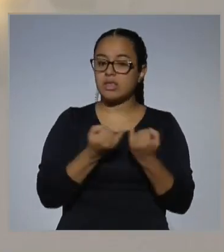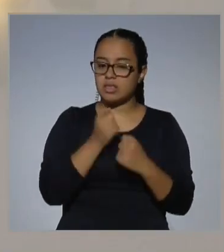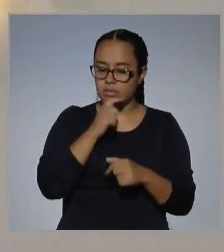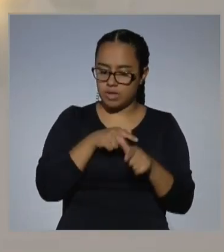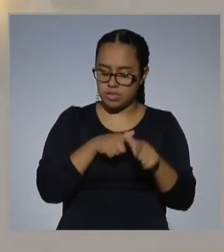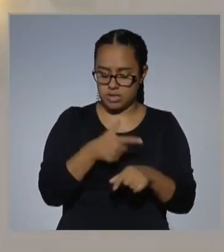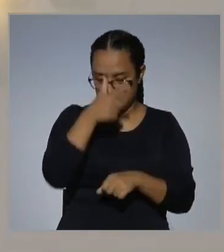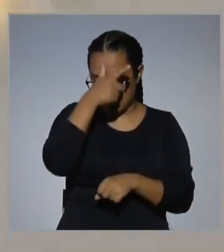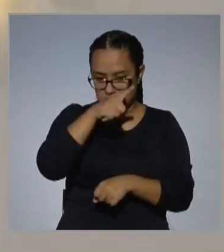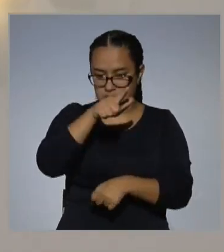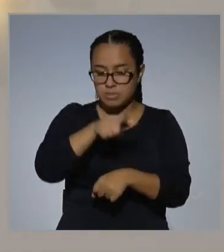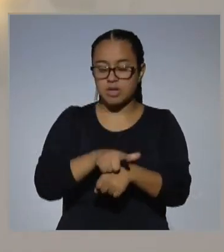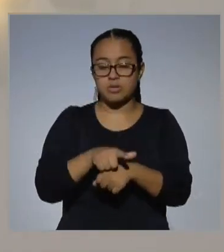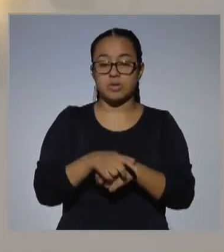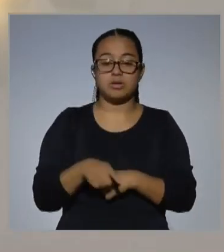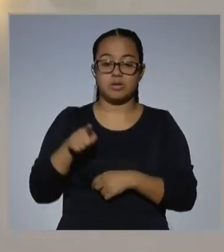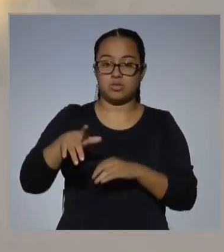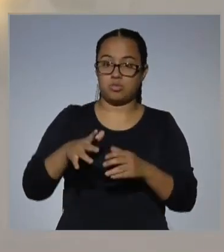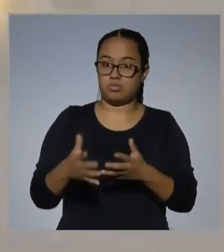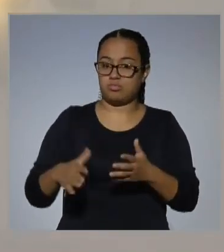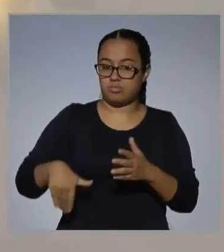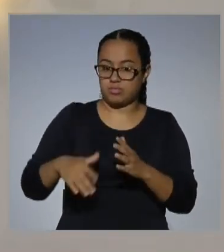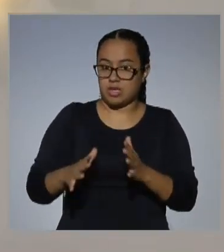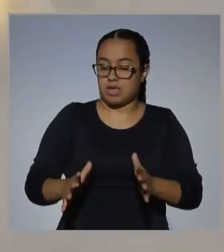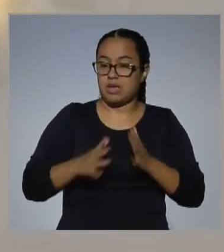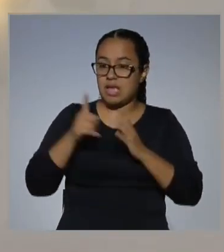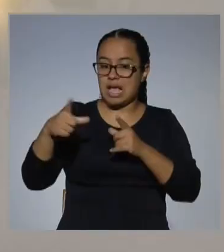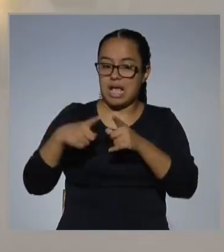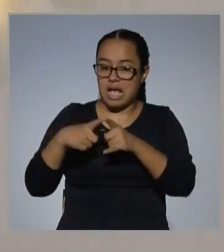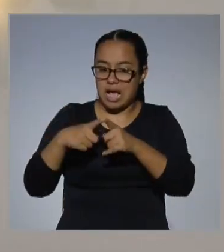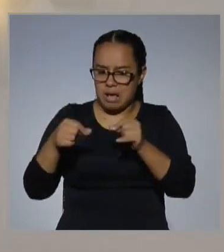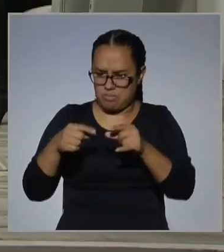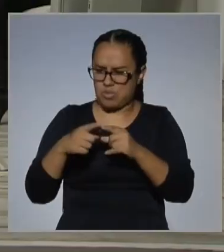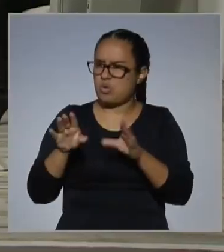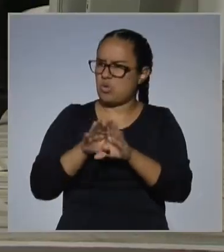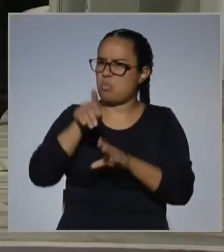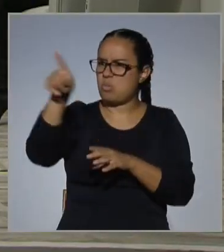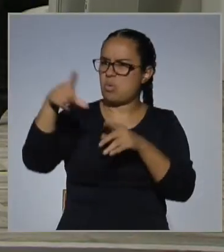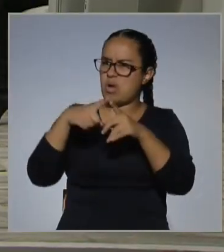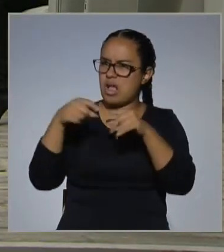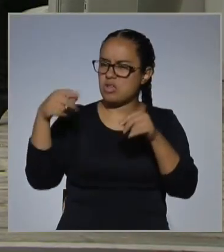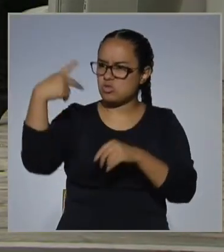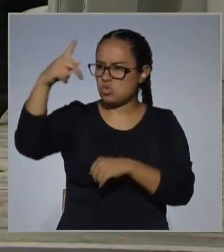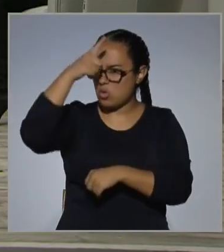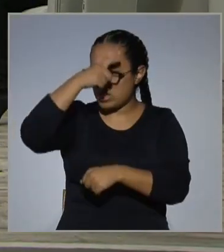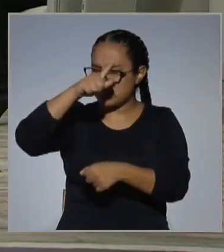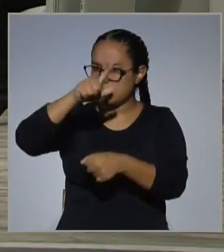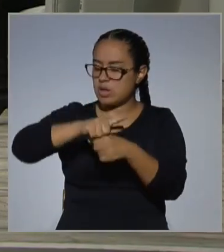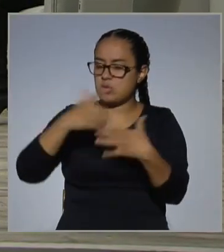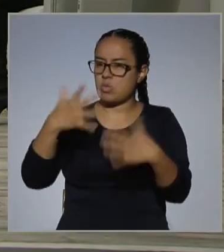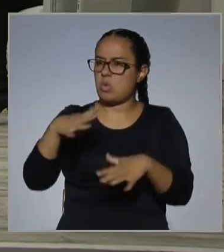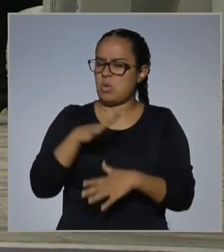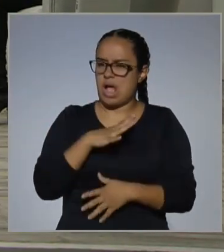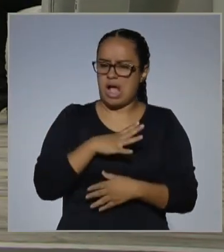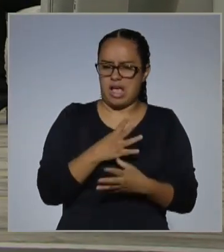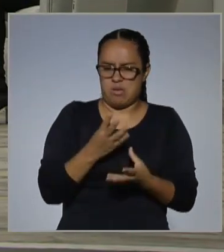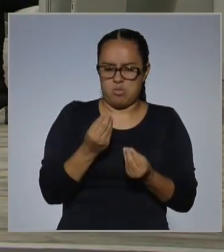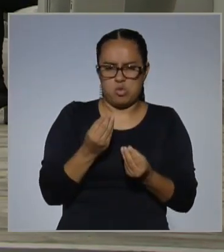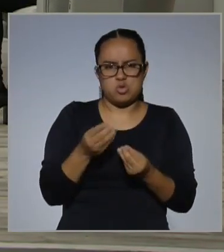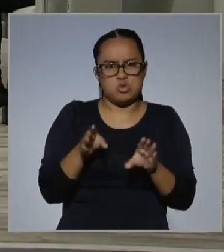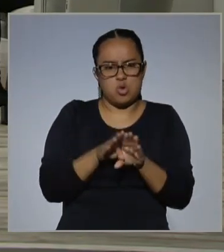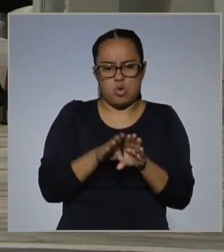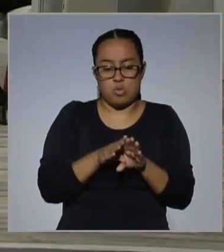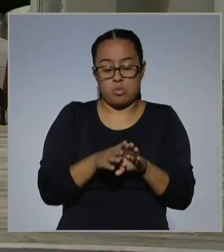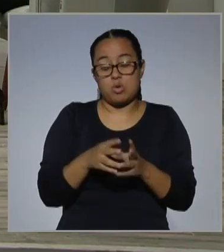lo que veíamos te sorprendías, decías, ¿cómo un japonés? Cuando en Japón el nivel de espiritualidad es muy alto, ¿no? Pero aún